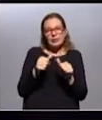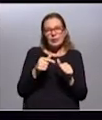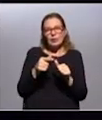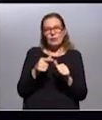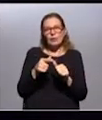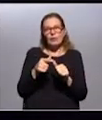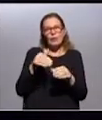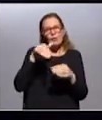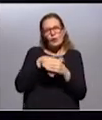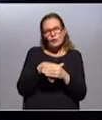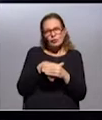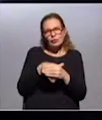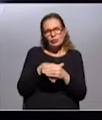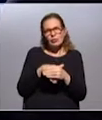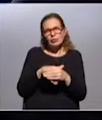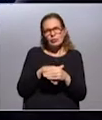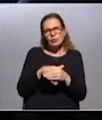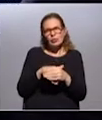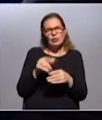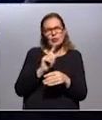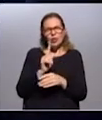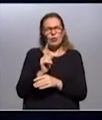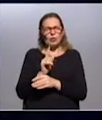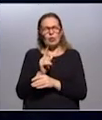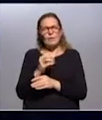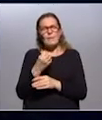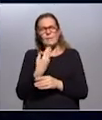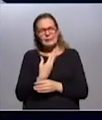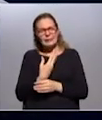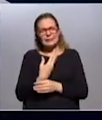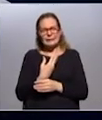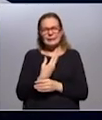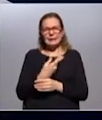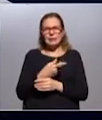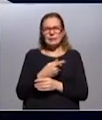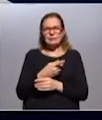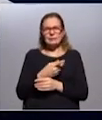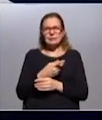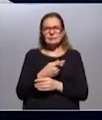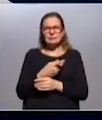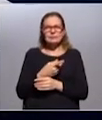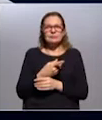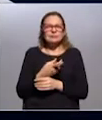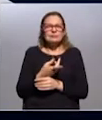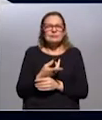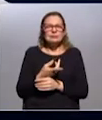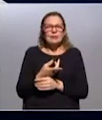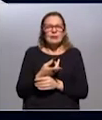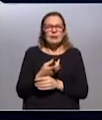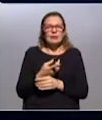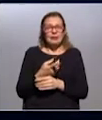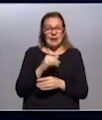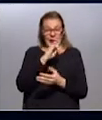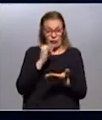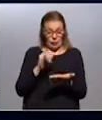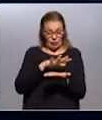los votos en este caso no esté ninguno en la zona